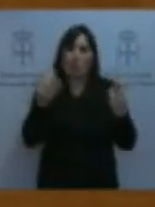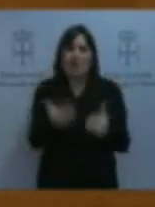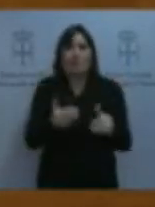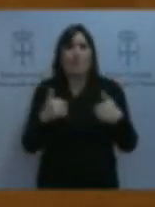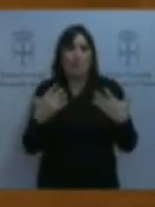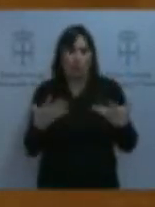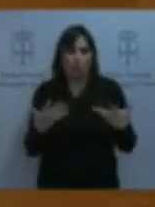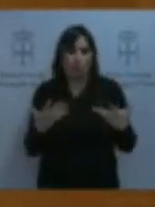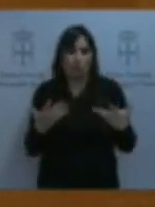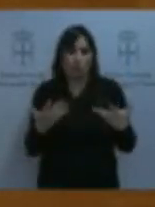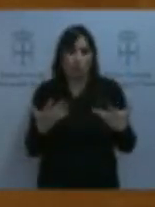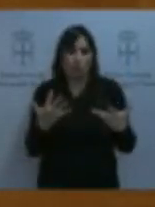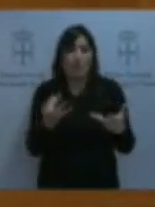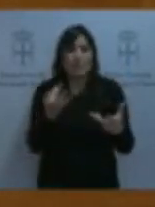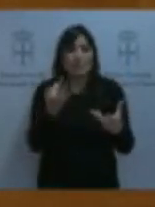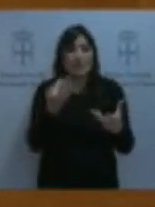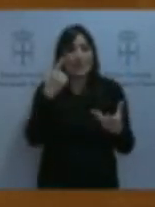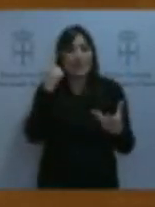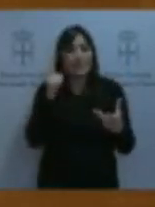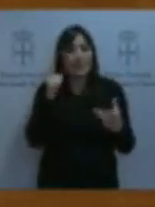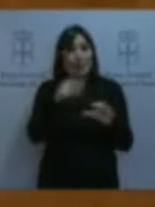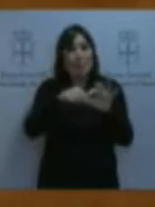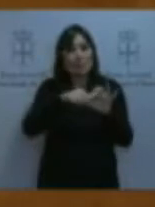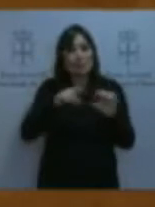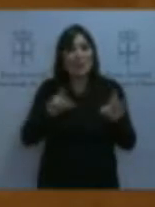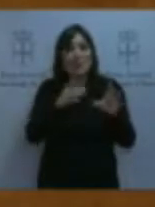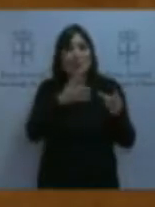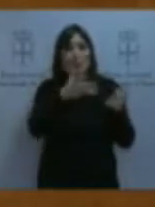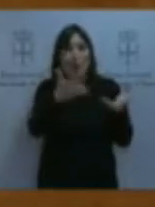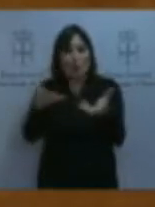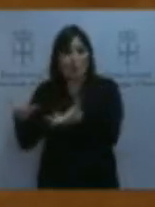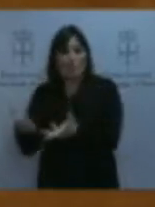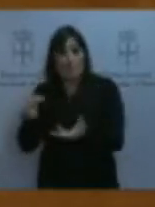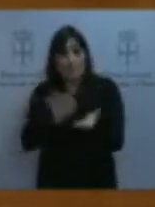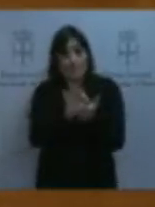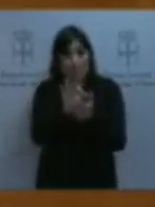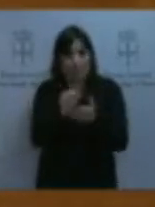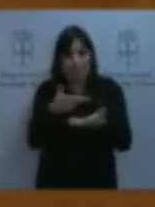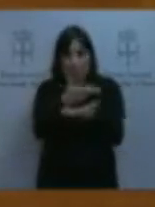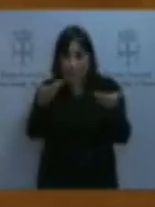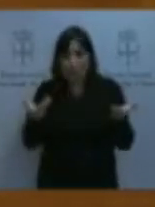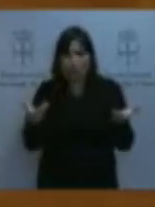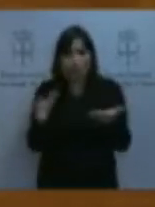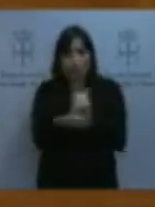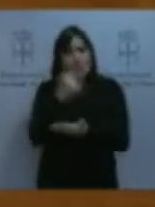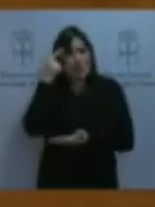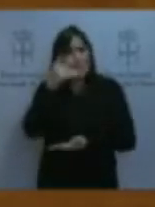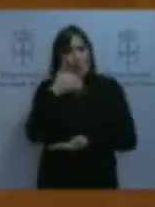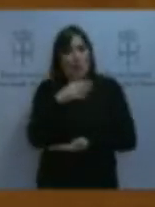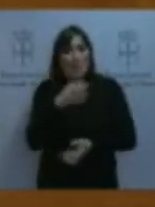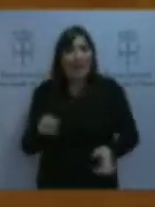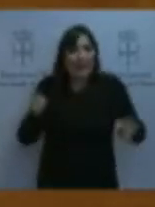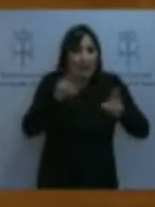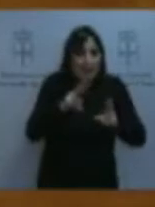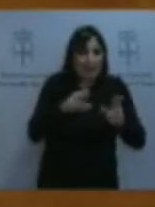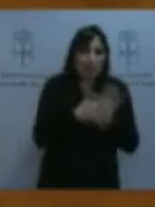comprendiendo todos los puestos vacantes, poniendo al servicio de la ciudadanía la información necesaria, no por repetidas, son menos importantes para asegurar también la igualdad